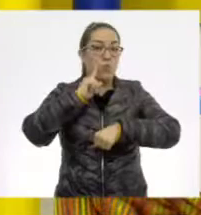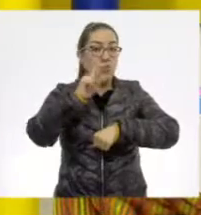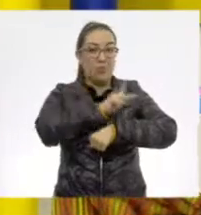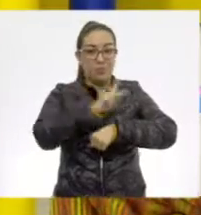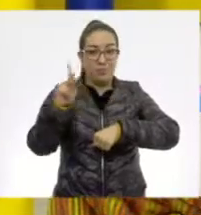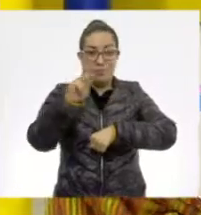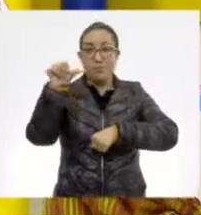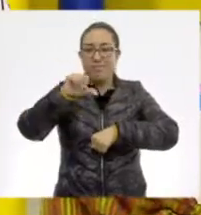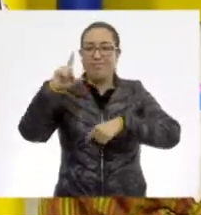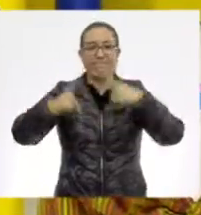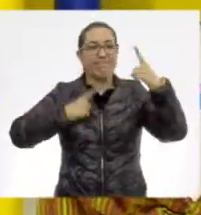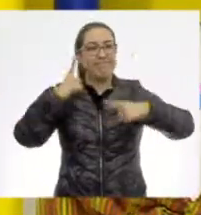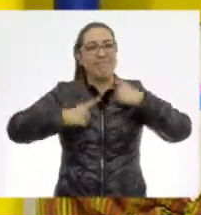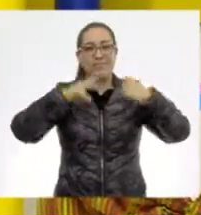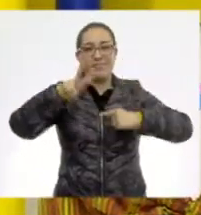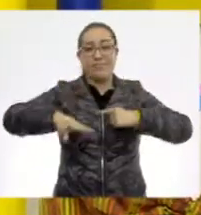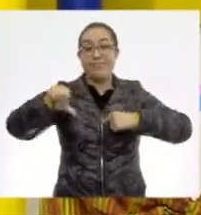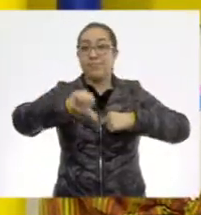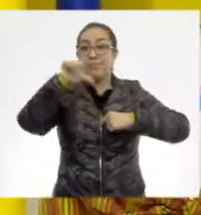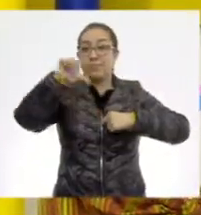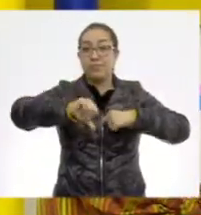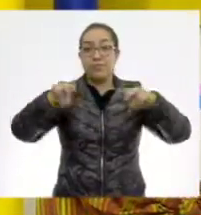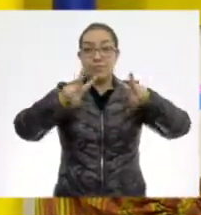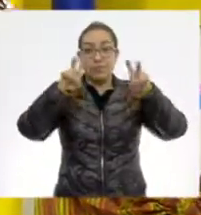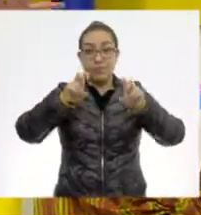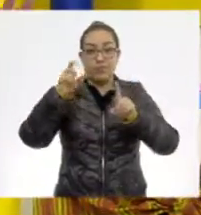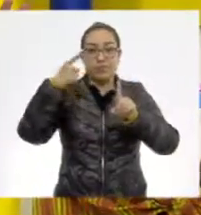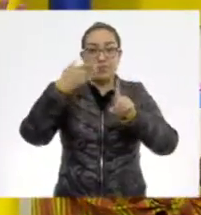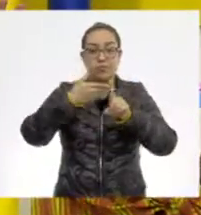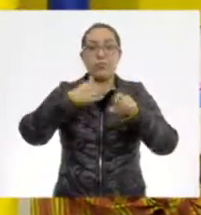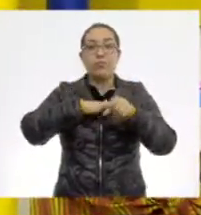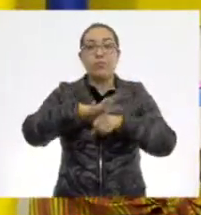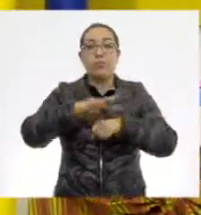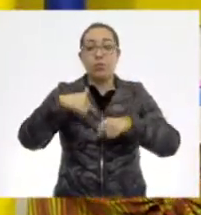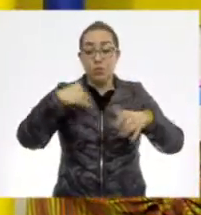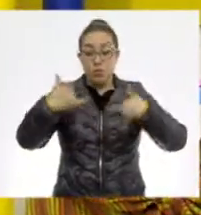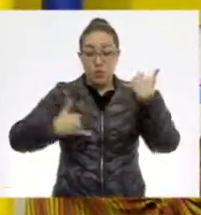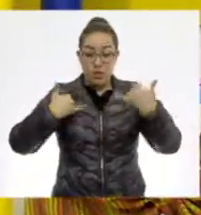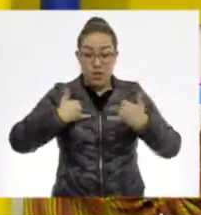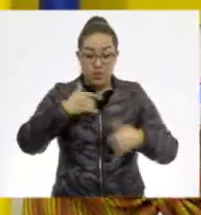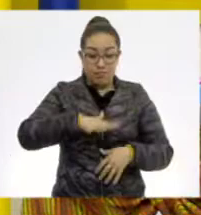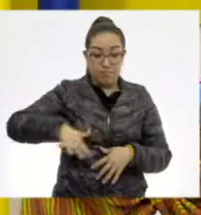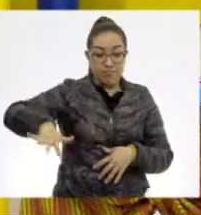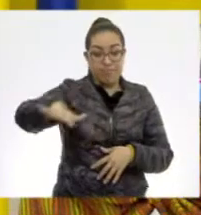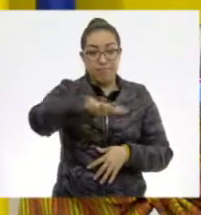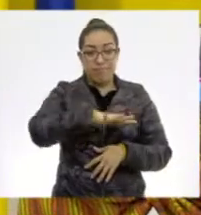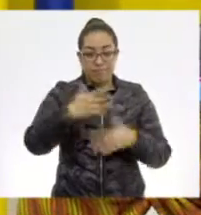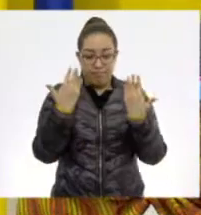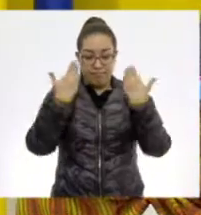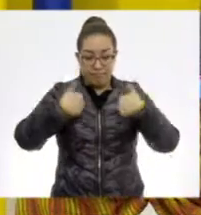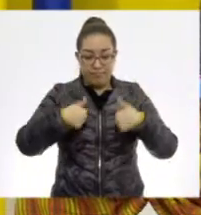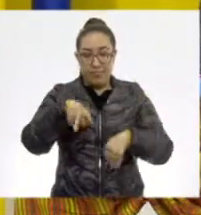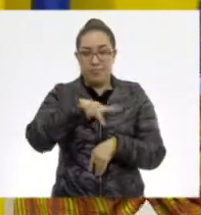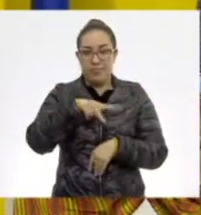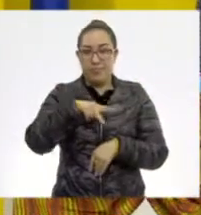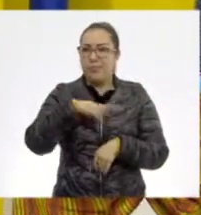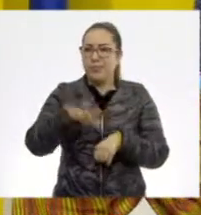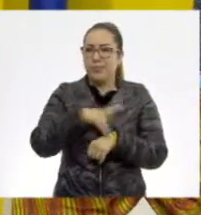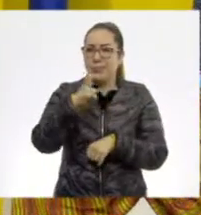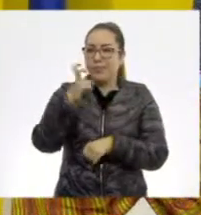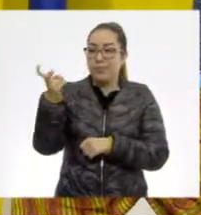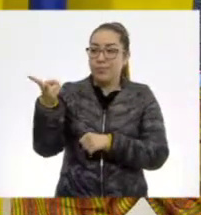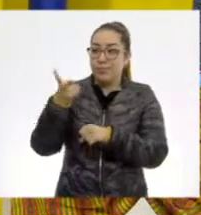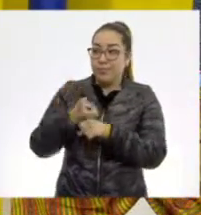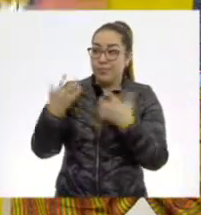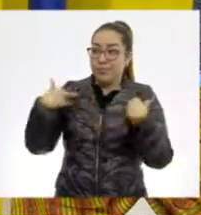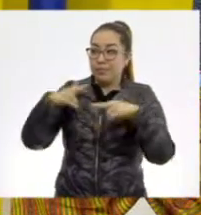Nos divertiremos mucho. El tema es jugar con mi espacio personal. Y para eso quiero invitar al maestro Lalo para